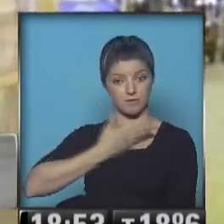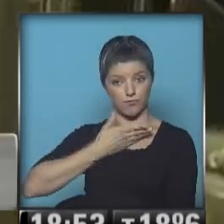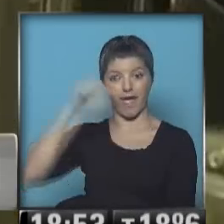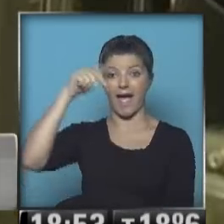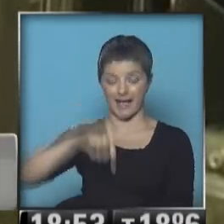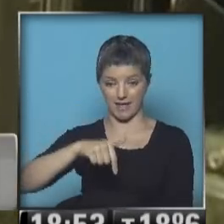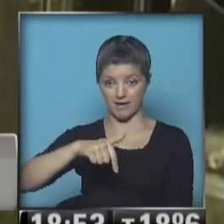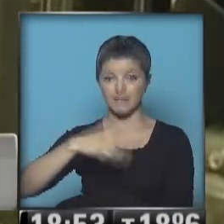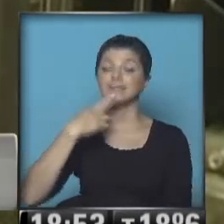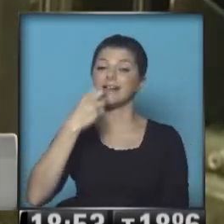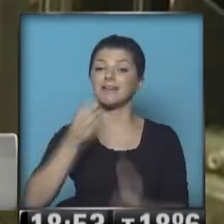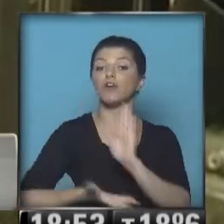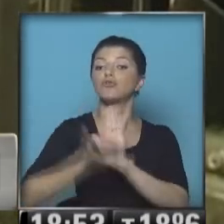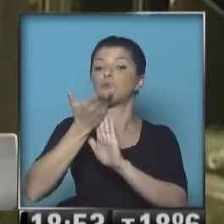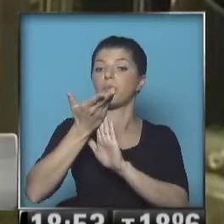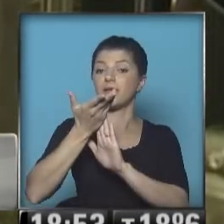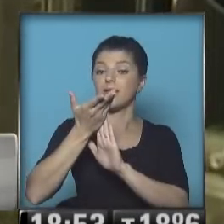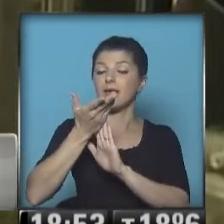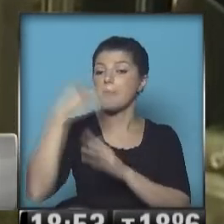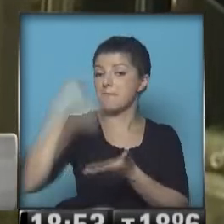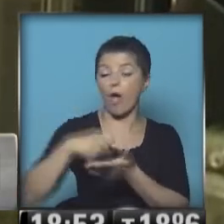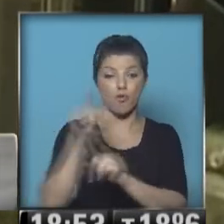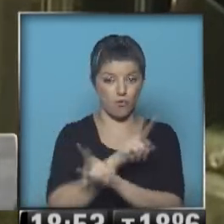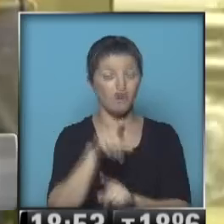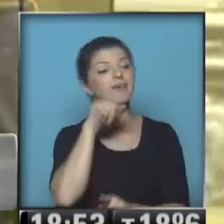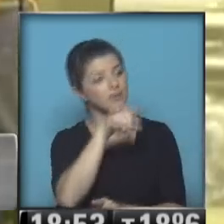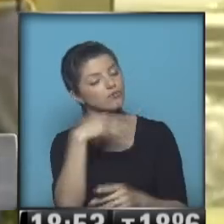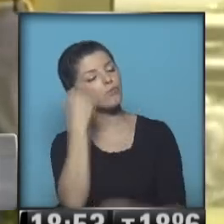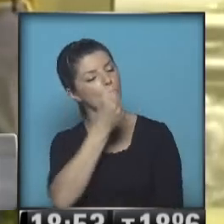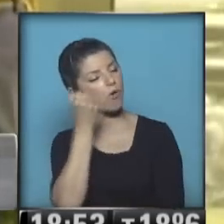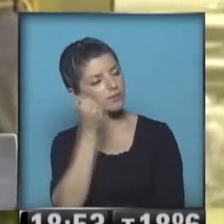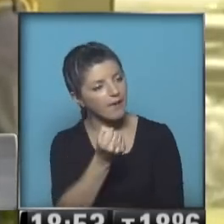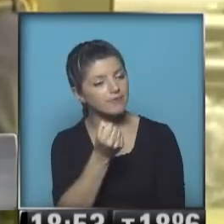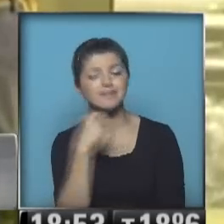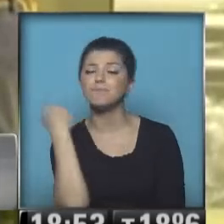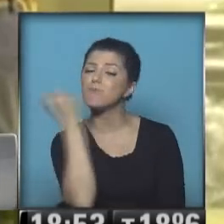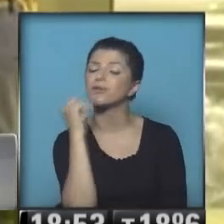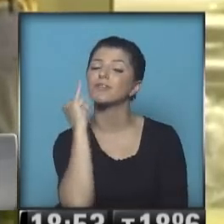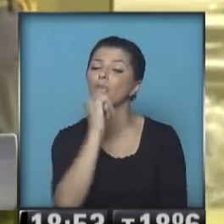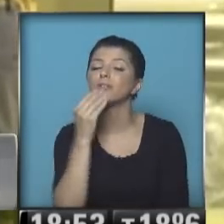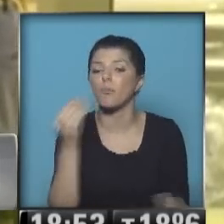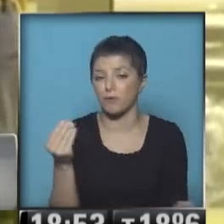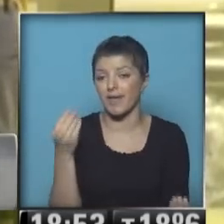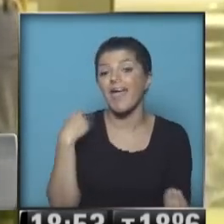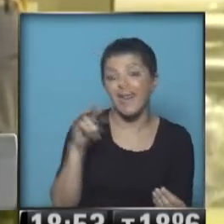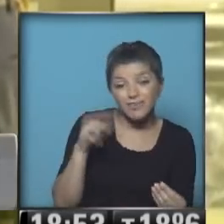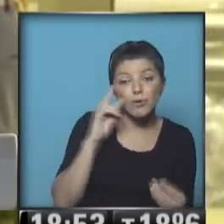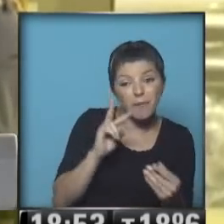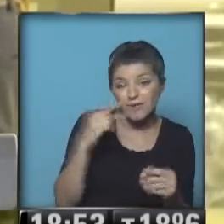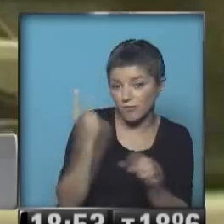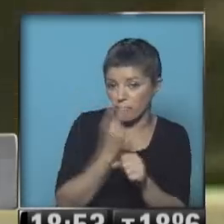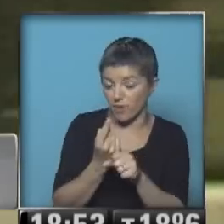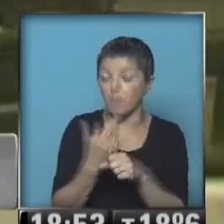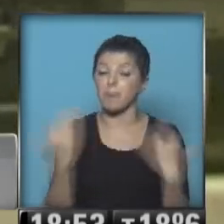la tarifa energética. Esto tiene que ver, y esto es fundamental decirlo, porque estas cosas no se ven, pero gracias a no haber aumentado